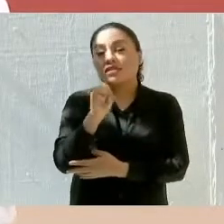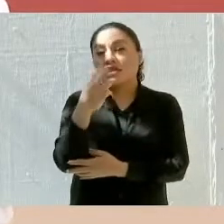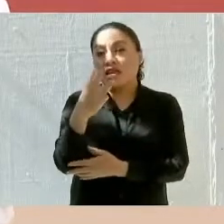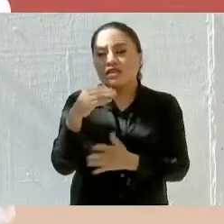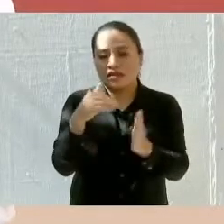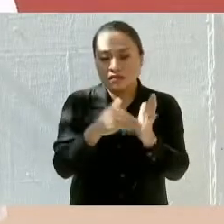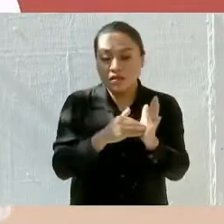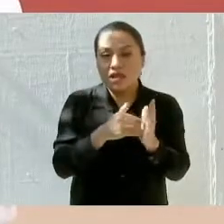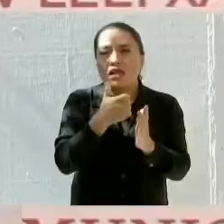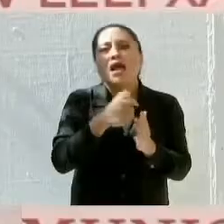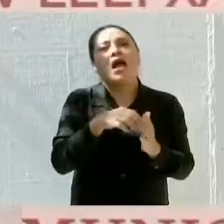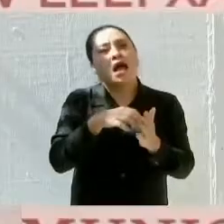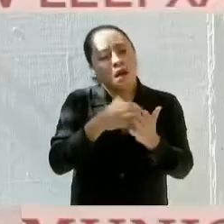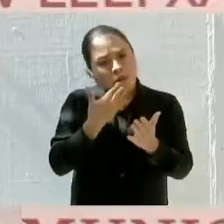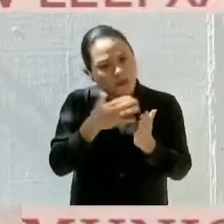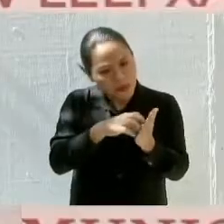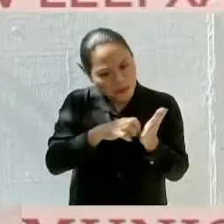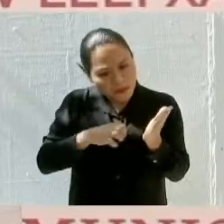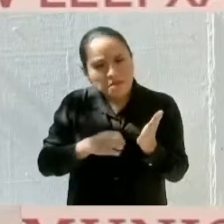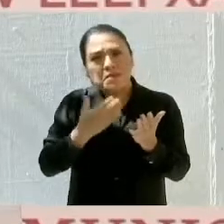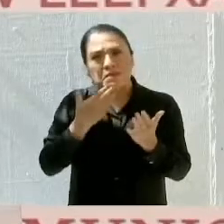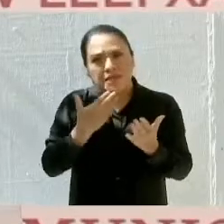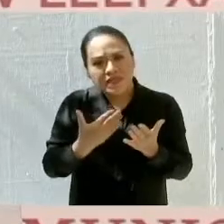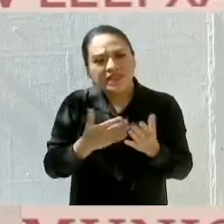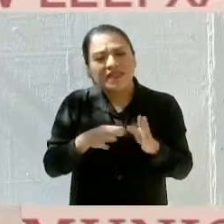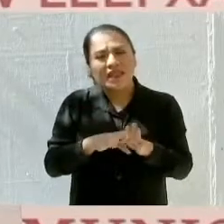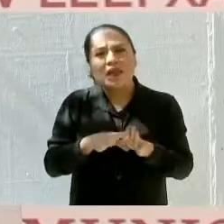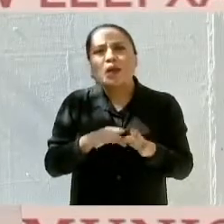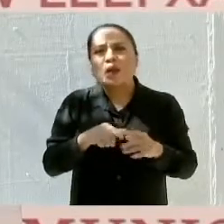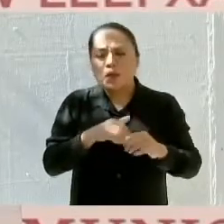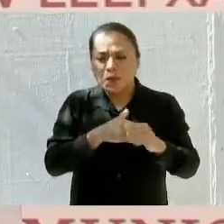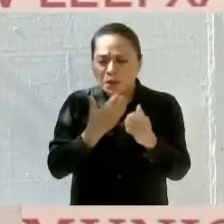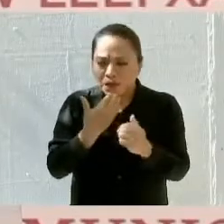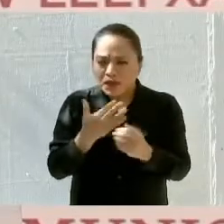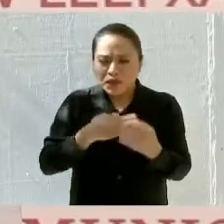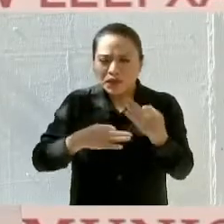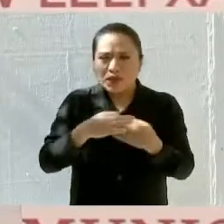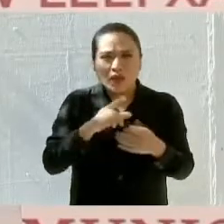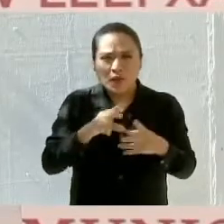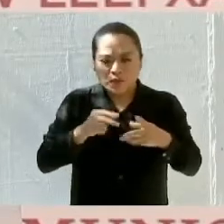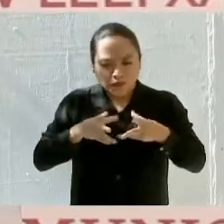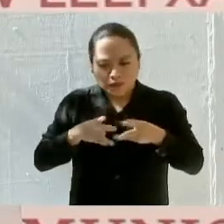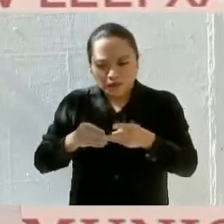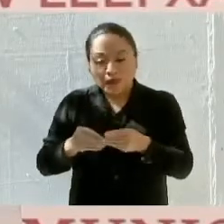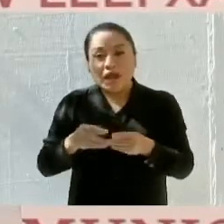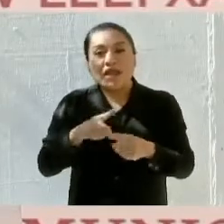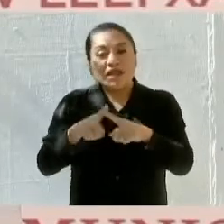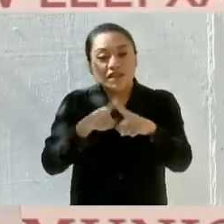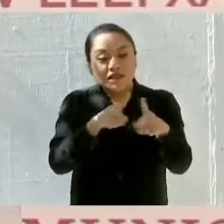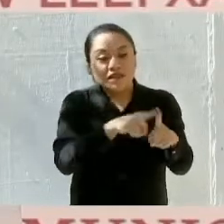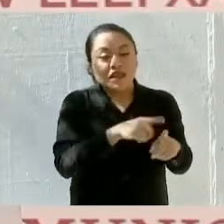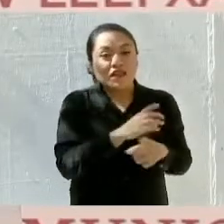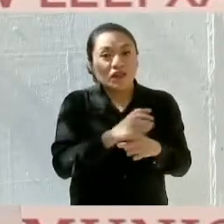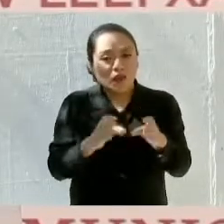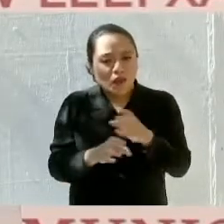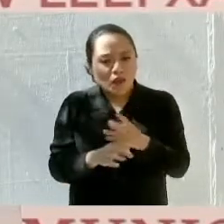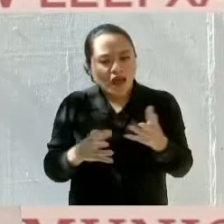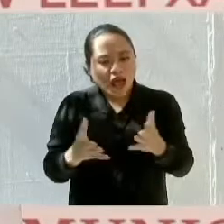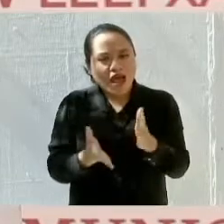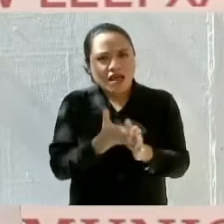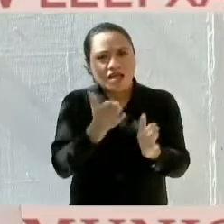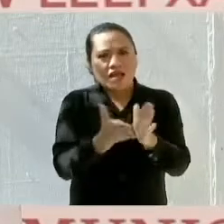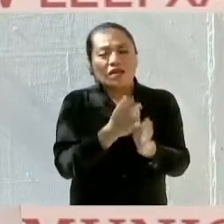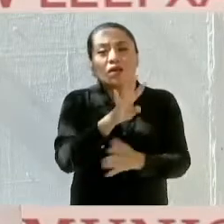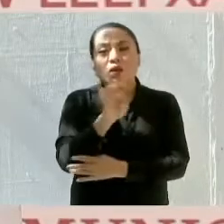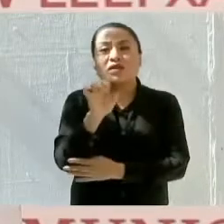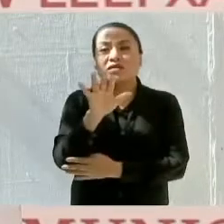mil pesos, que el comité de obra ha implementado otras acciones en nuestra comunidad. Se han construido